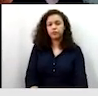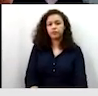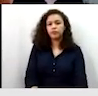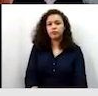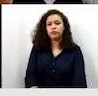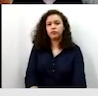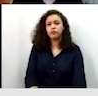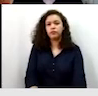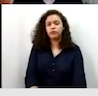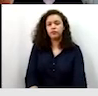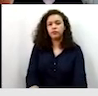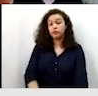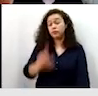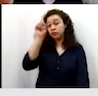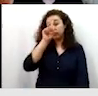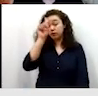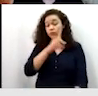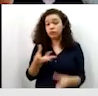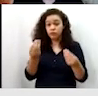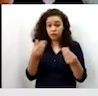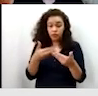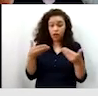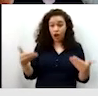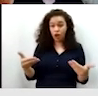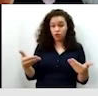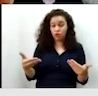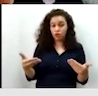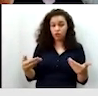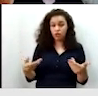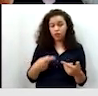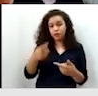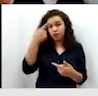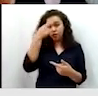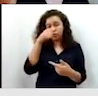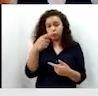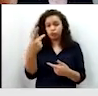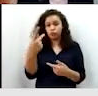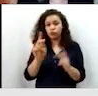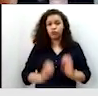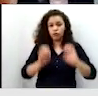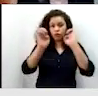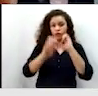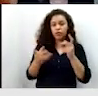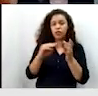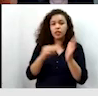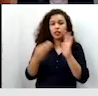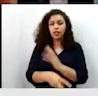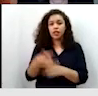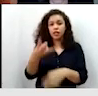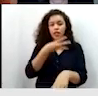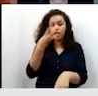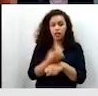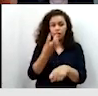Algo que es muy recomendable ahorita para sus instalaciones, mantener la técnica de triple balde. Ahora sí,